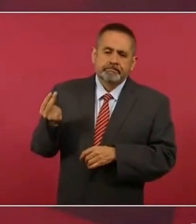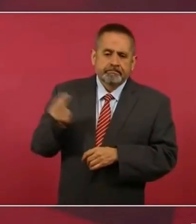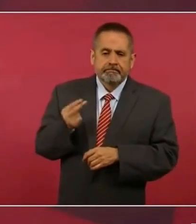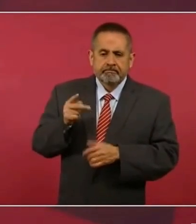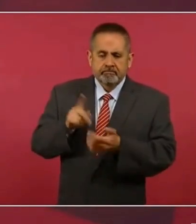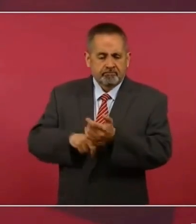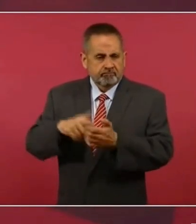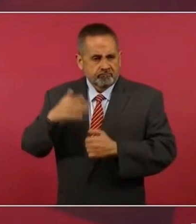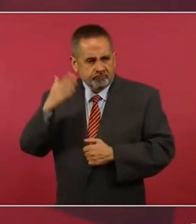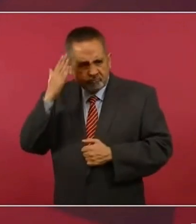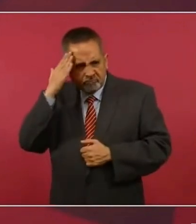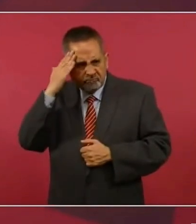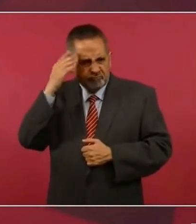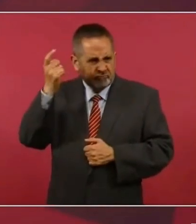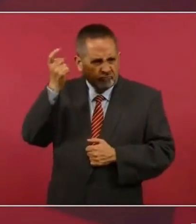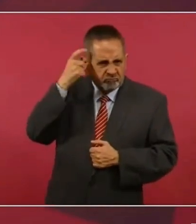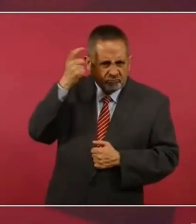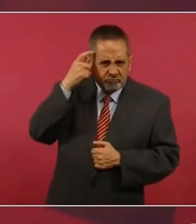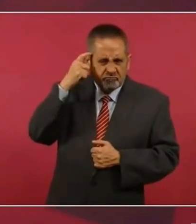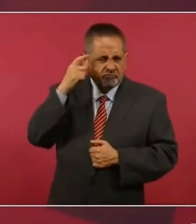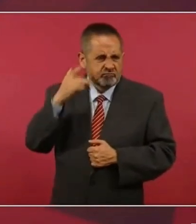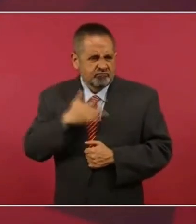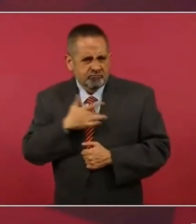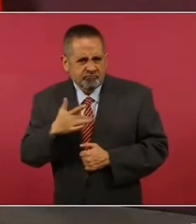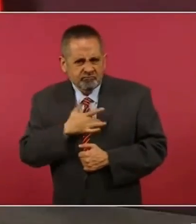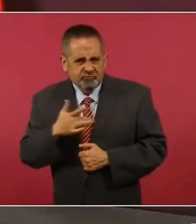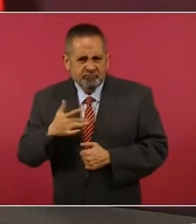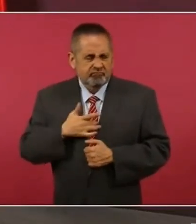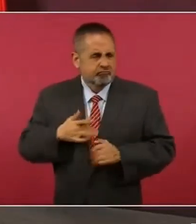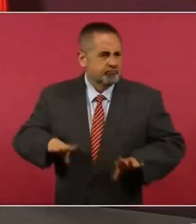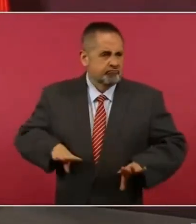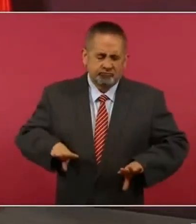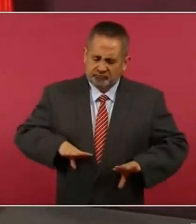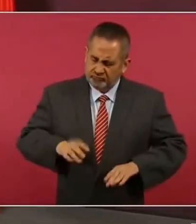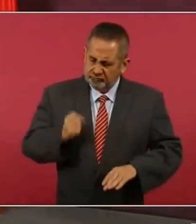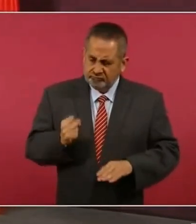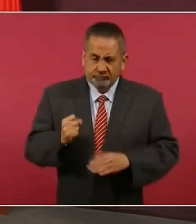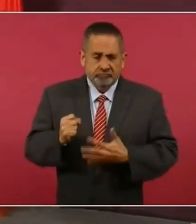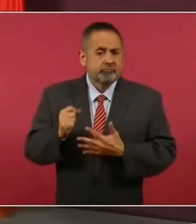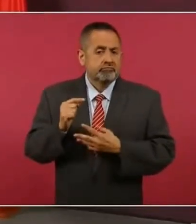de cabeza, de corazón y de carácter.